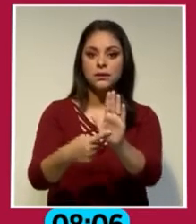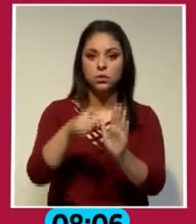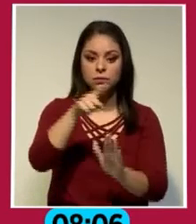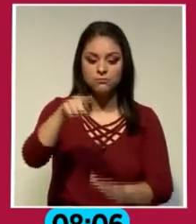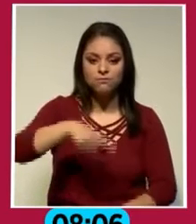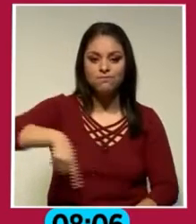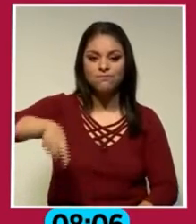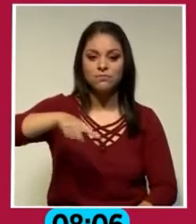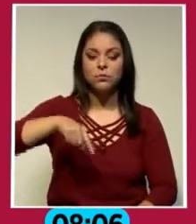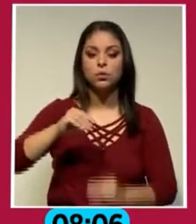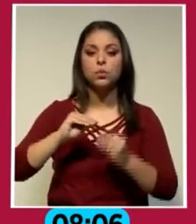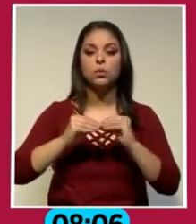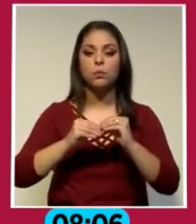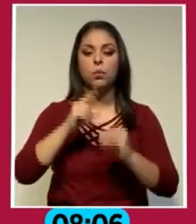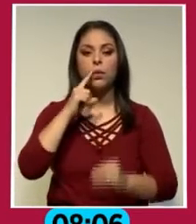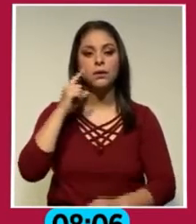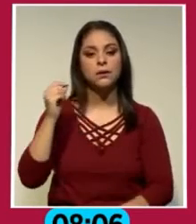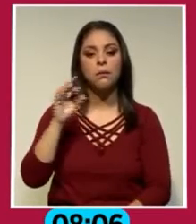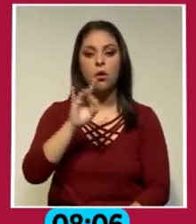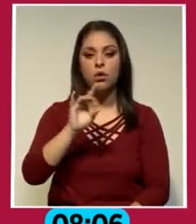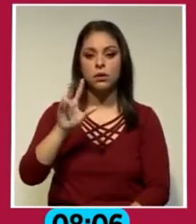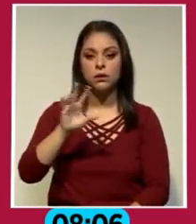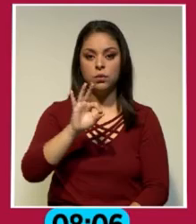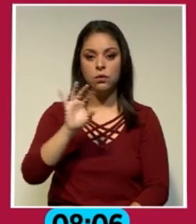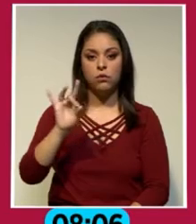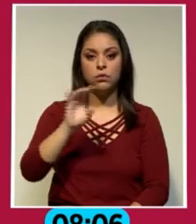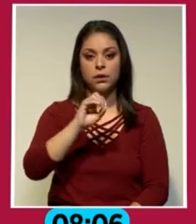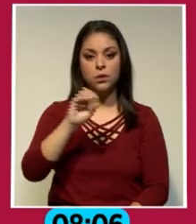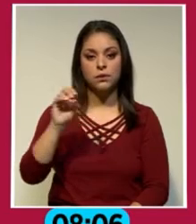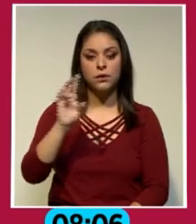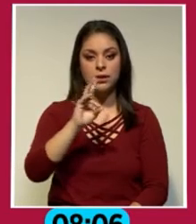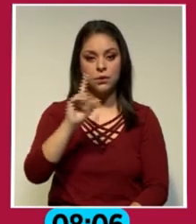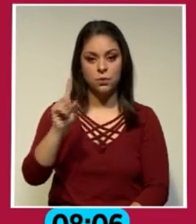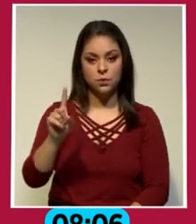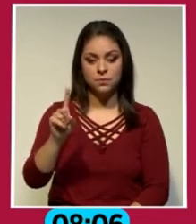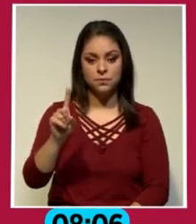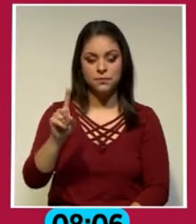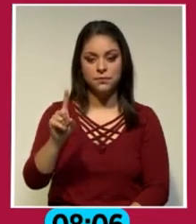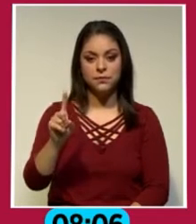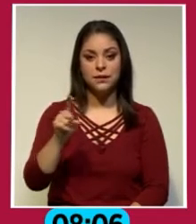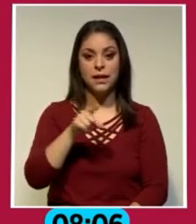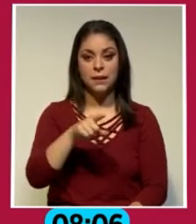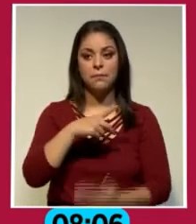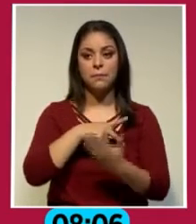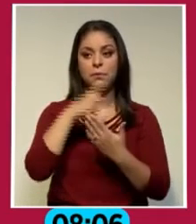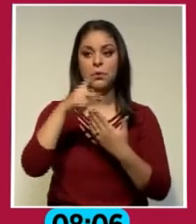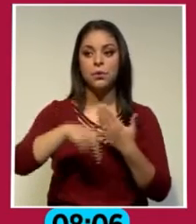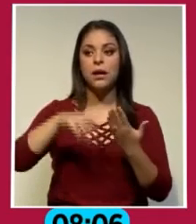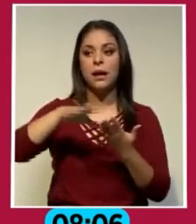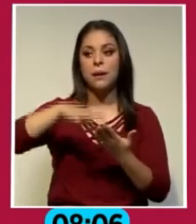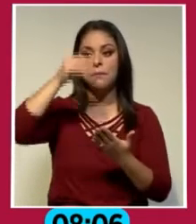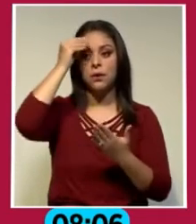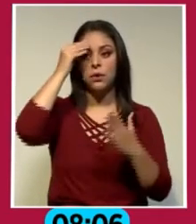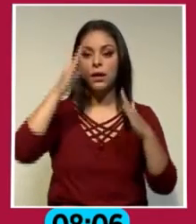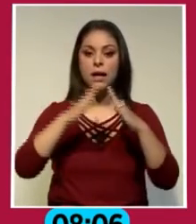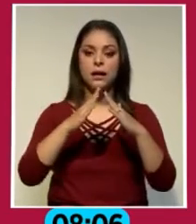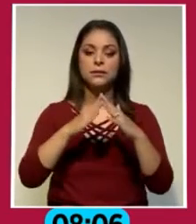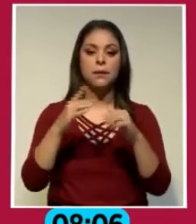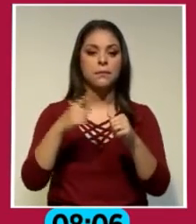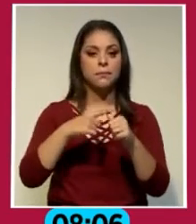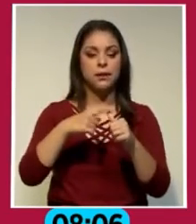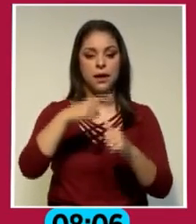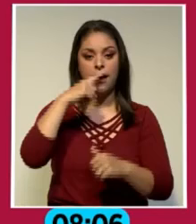al número 8398-0071. al programa Aprendo en Casa